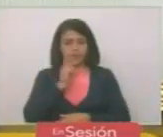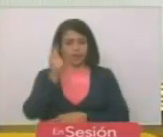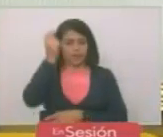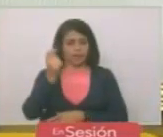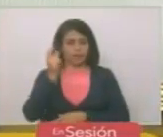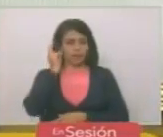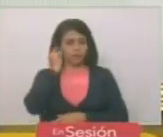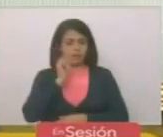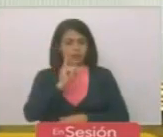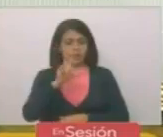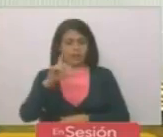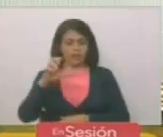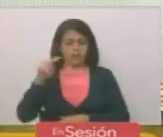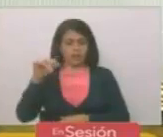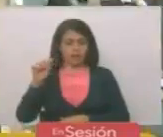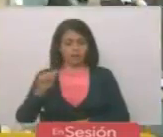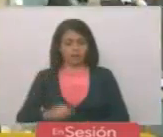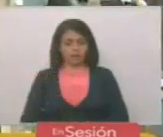diputada Ilenia Medina.